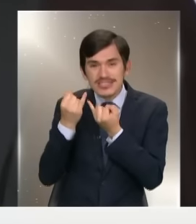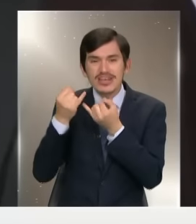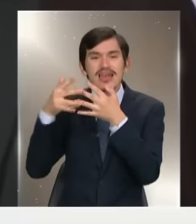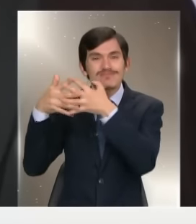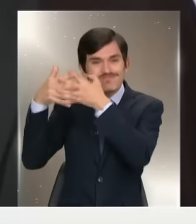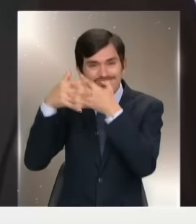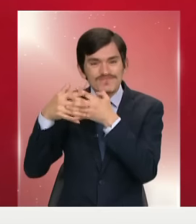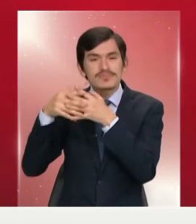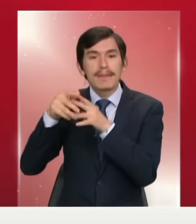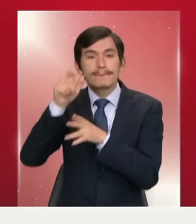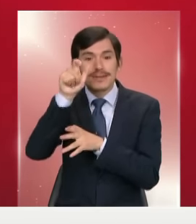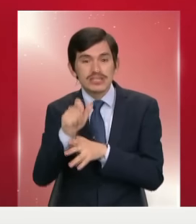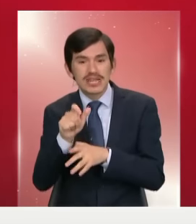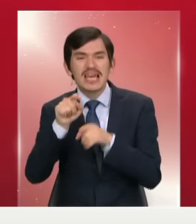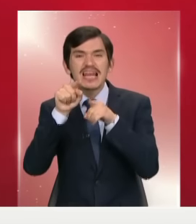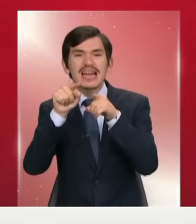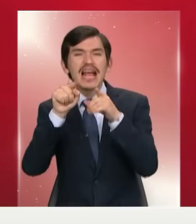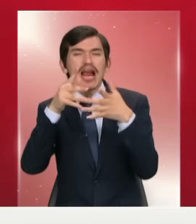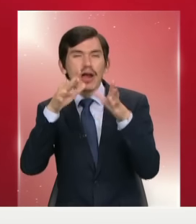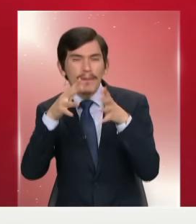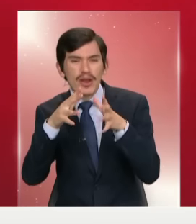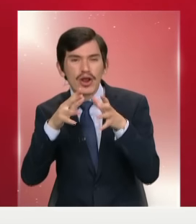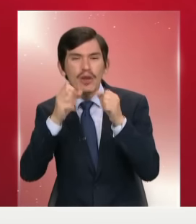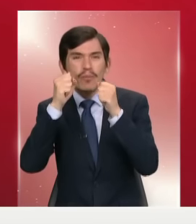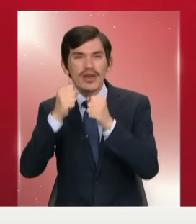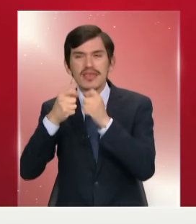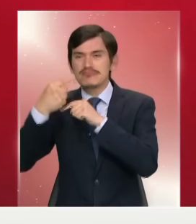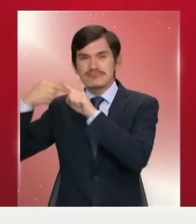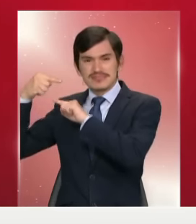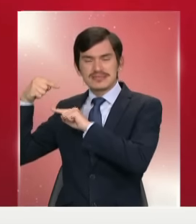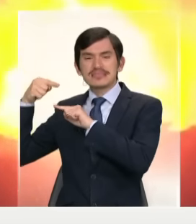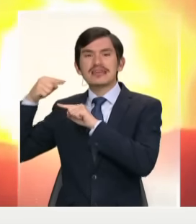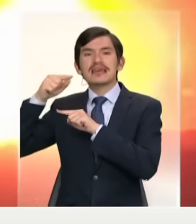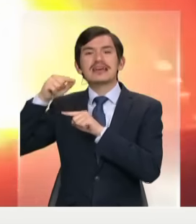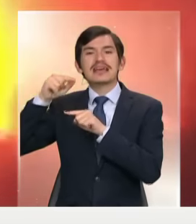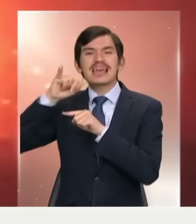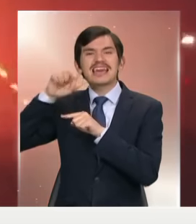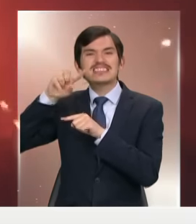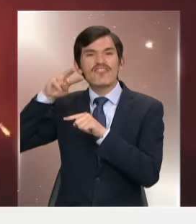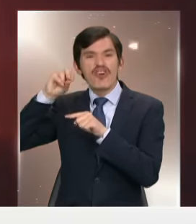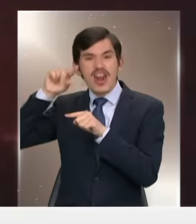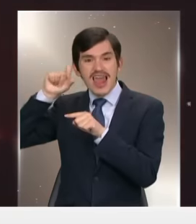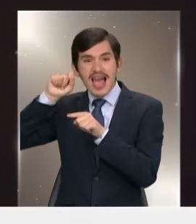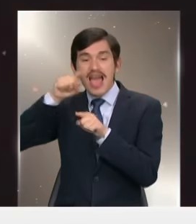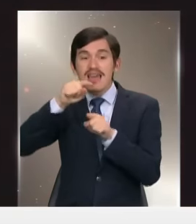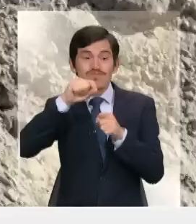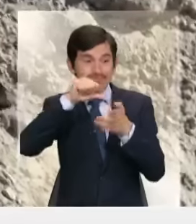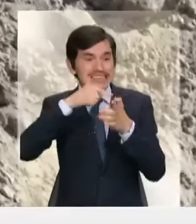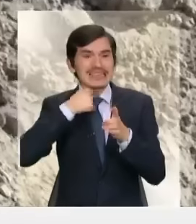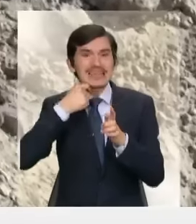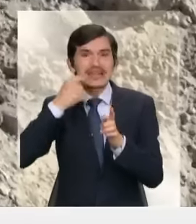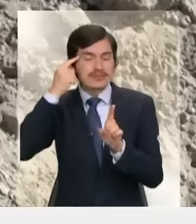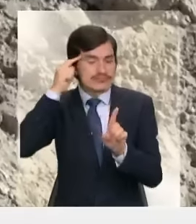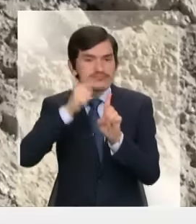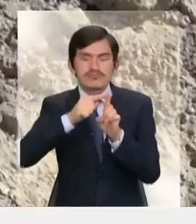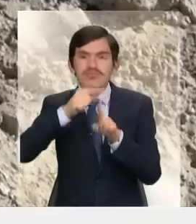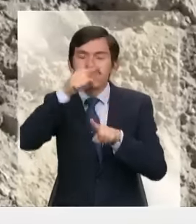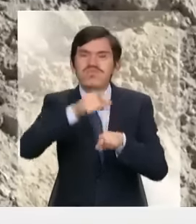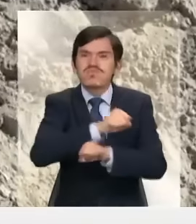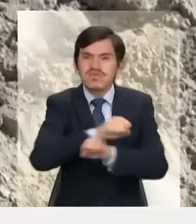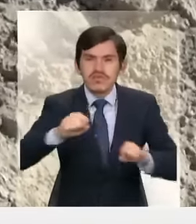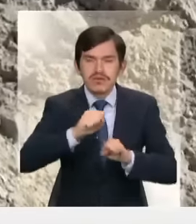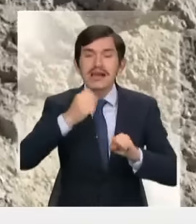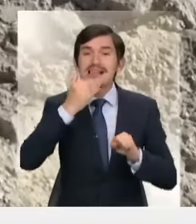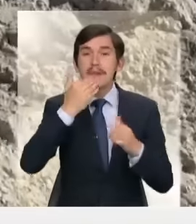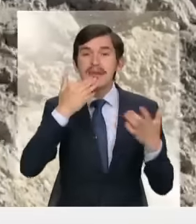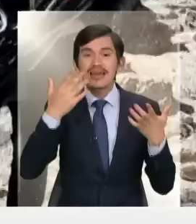Hashem Safieddine, posible sucesor de Nasrallah al frente de Hezbollah, era el blanco de estos nuevos ataques, que también llegaron hasta